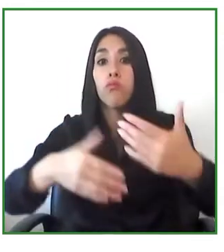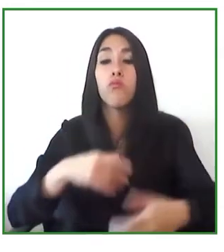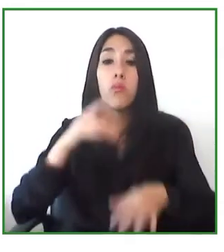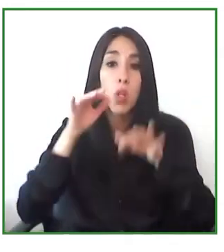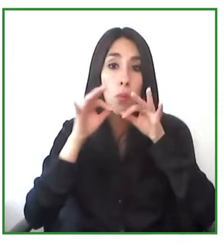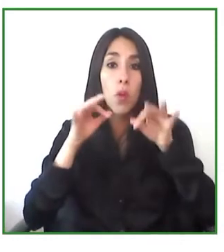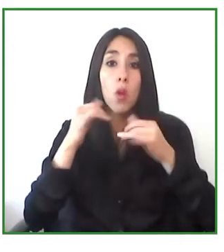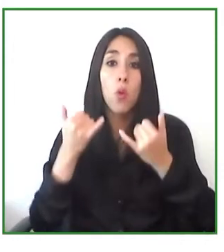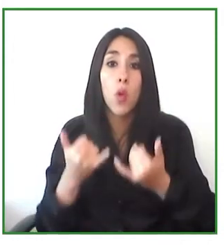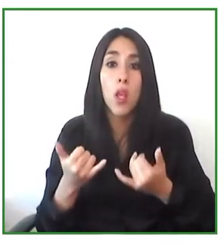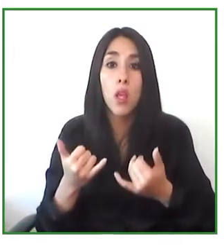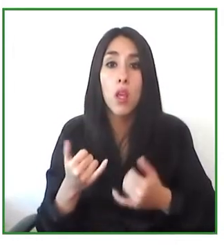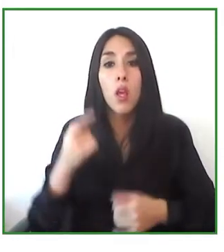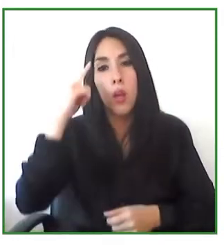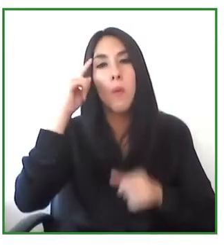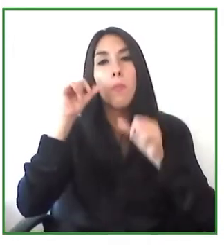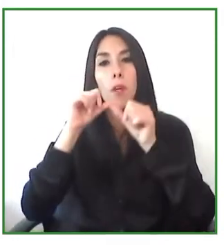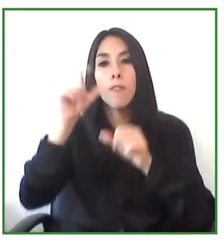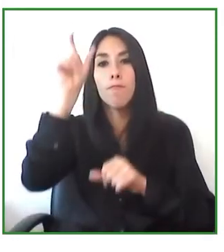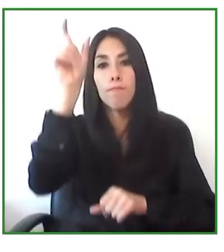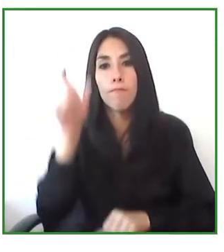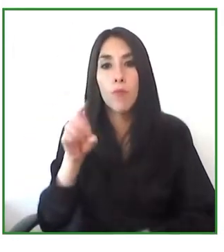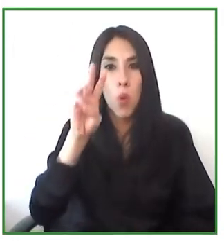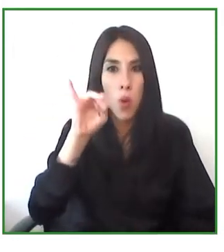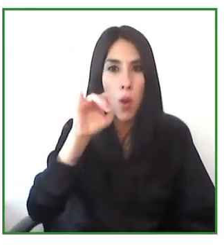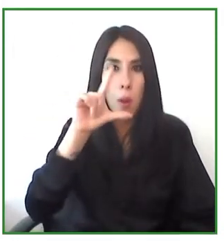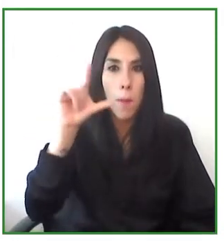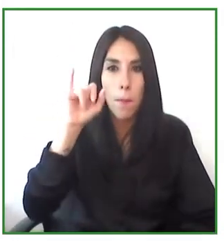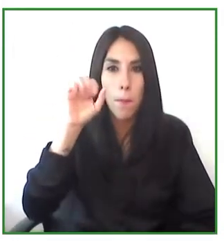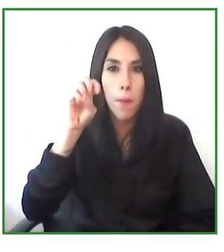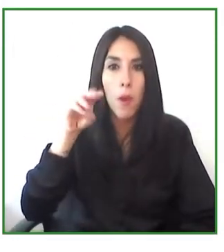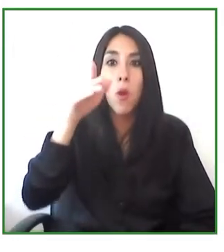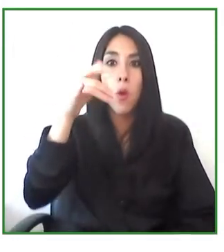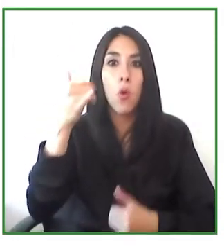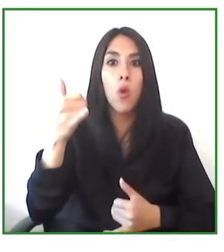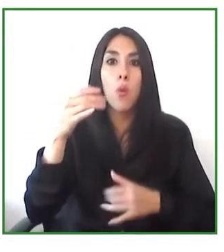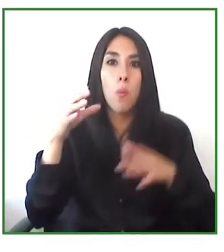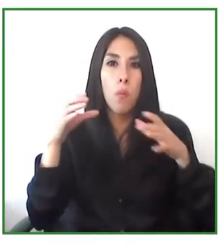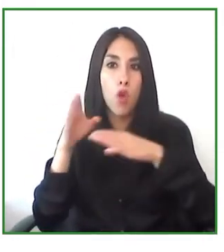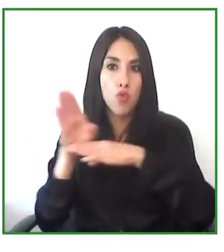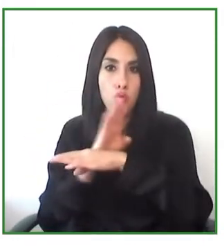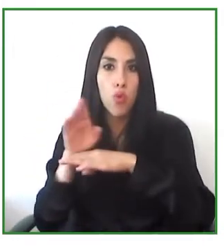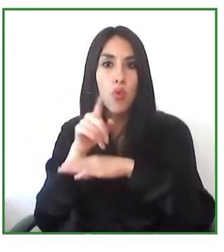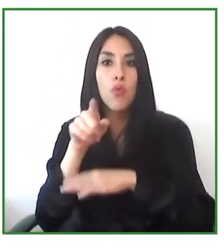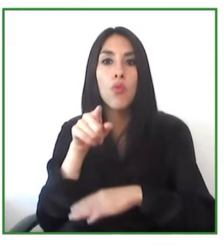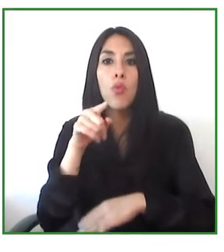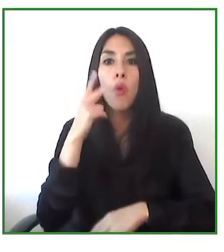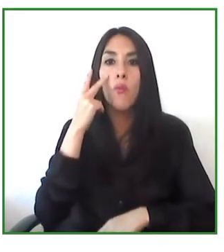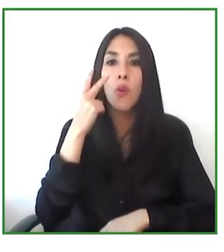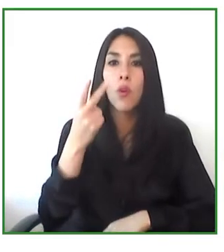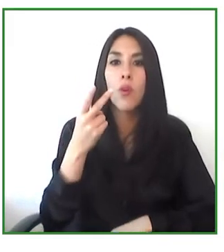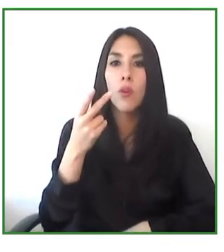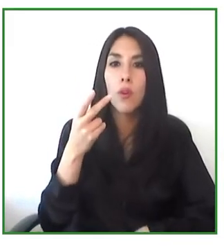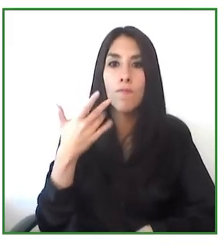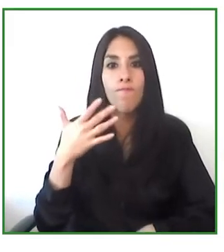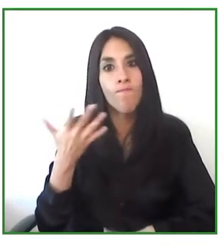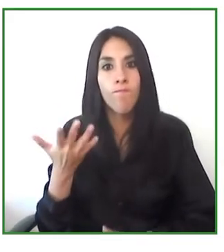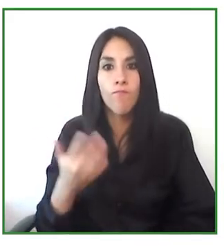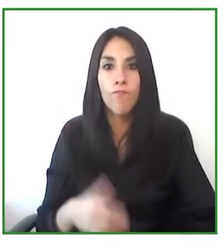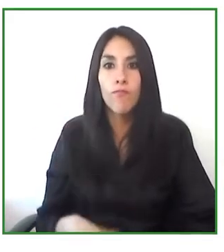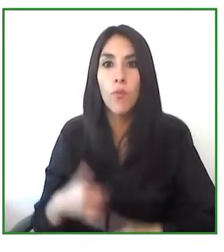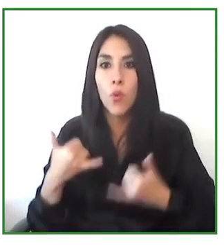Cid, de Fundación 11. Es una de las ventajas de estar en modo presencial. Pero antes de ir con